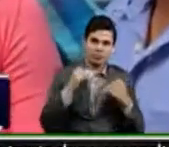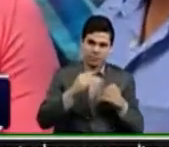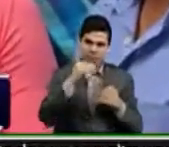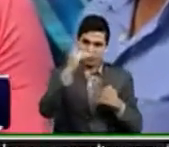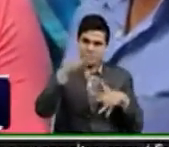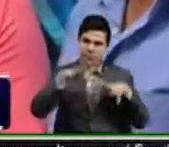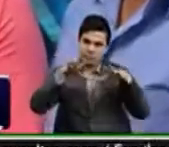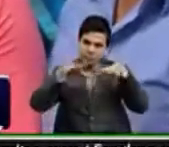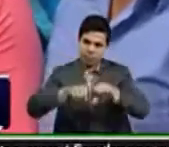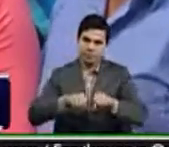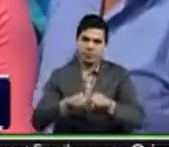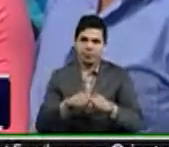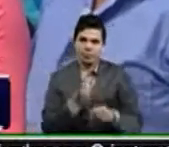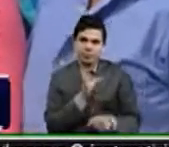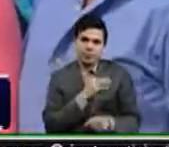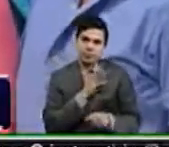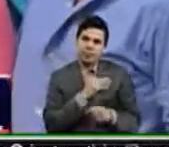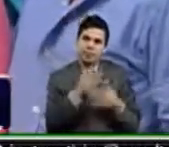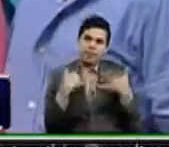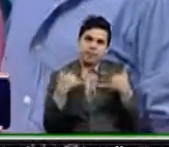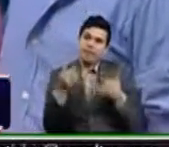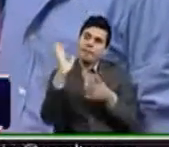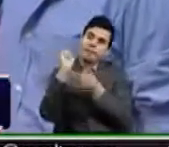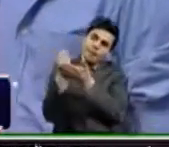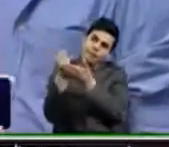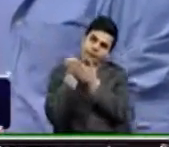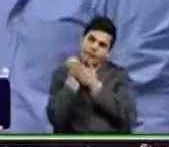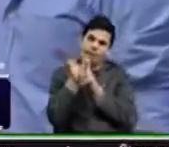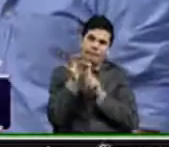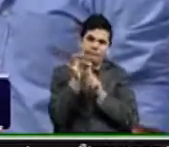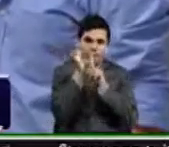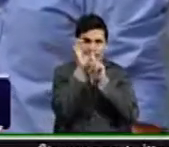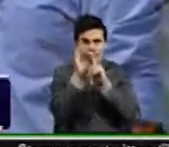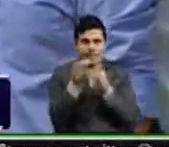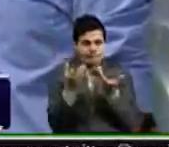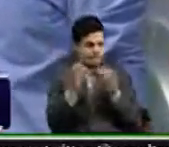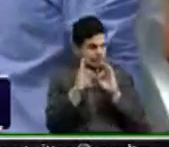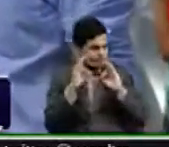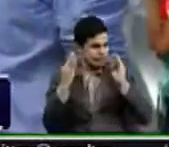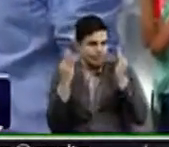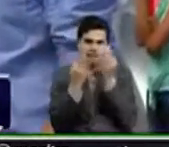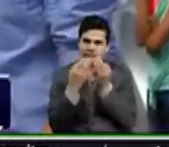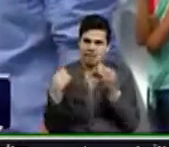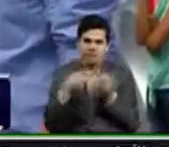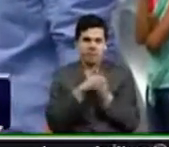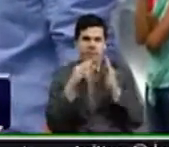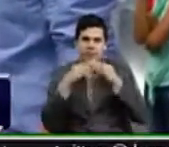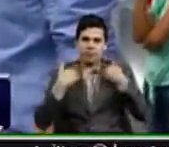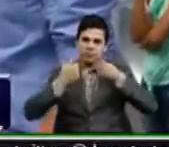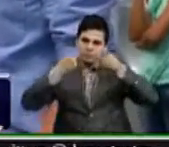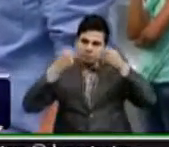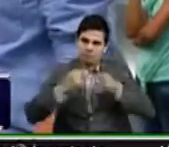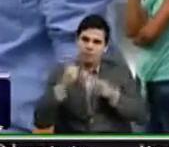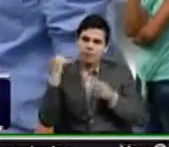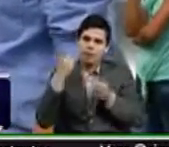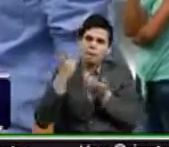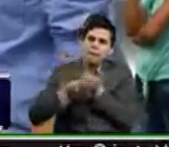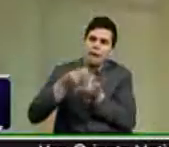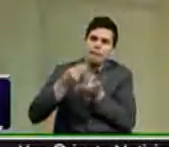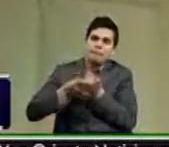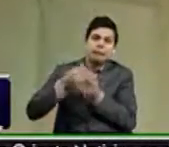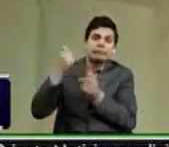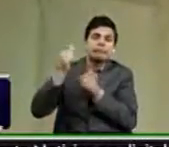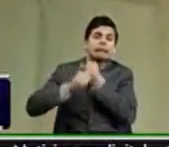entrega. De verdad que me siento muy bendecida por Dios, porque pues mi familia vamos a disfrutar porque llevamos 10 años pagando